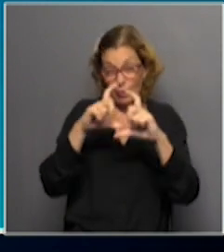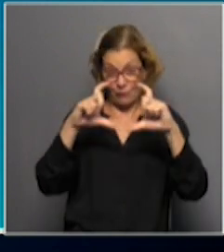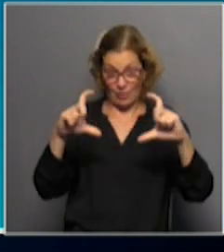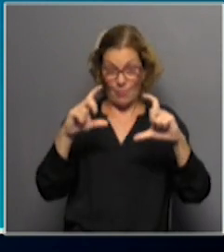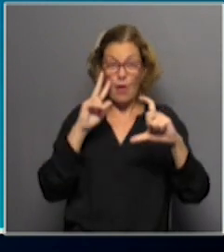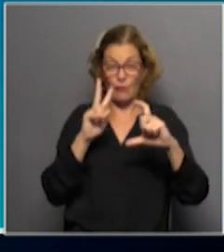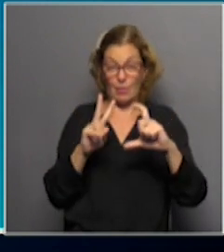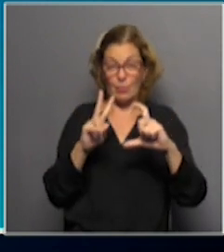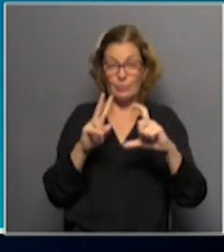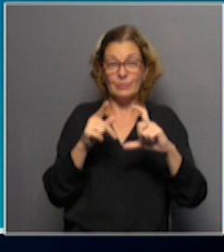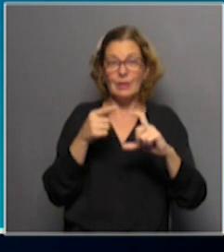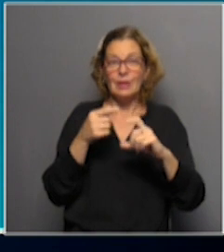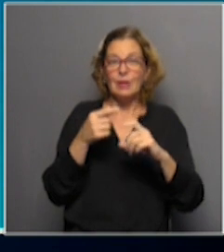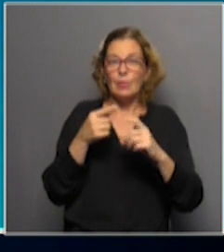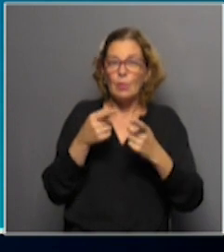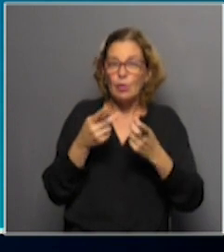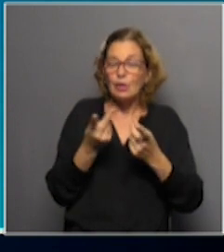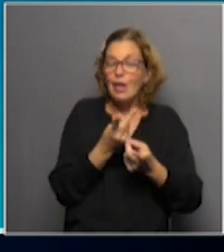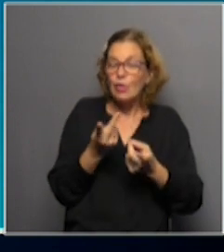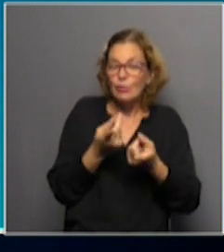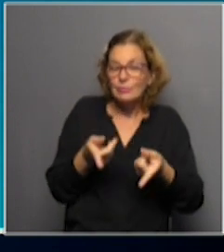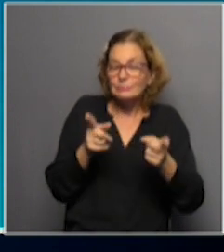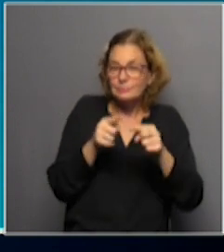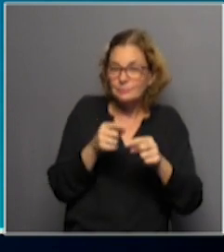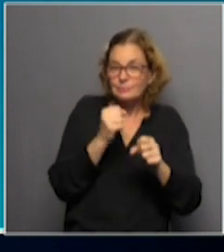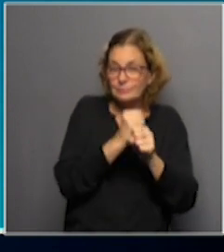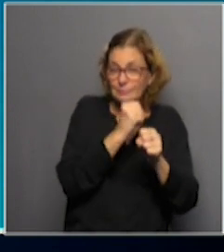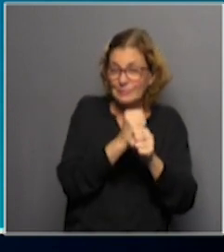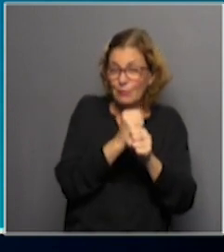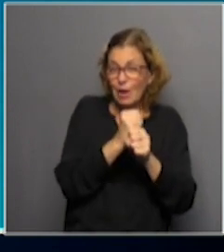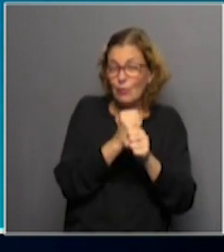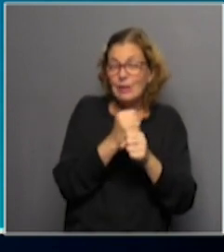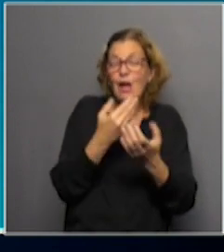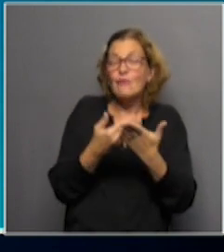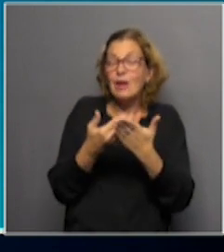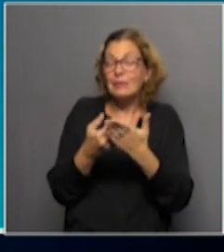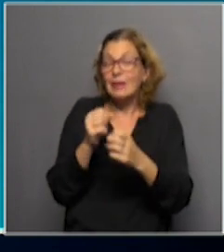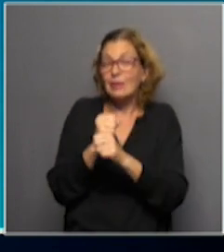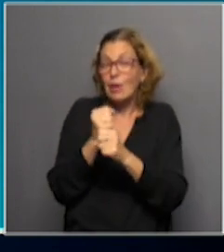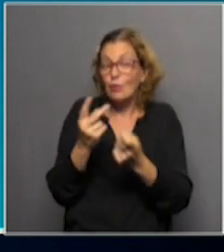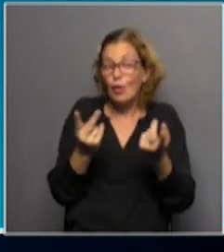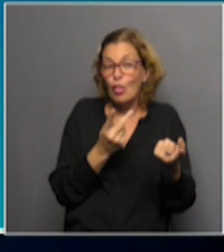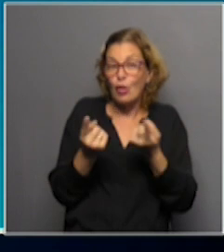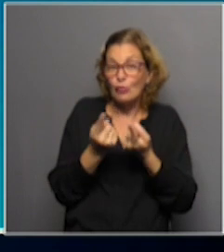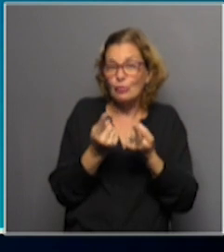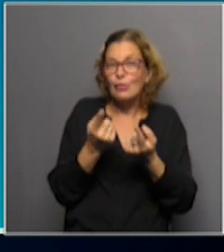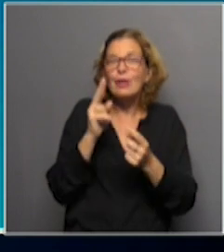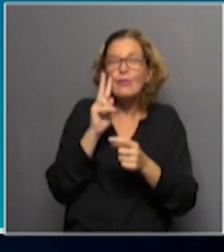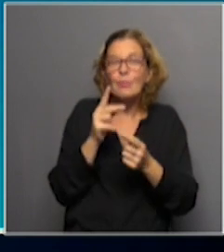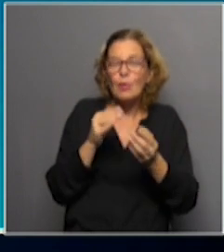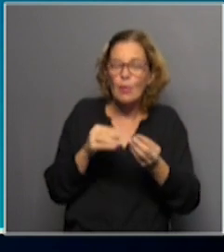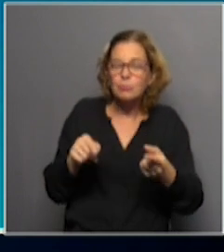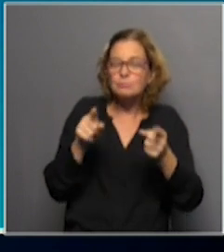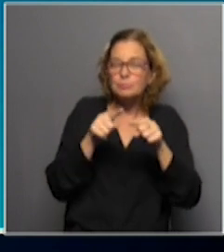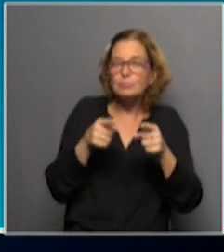Lo que tenemos a partir de la interacción entre la demanda, entre el empleo y la oferta, la actividad, es justamente un incremento